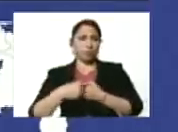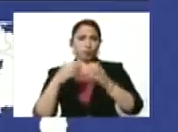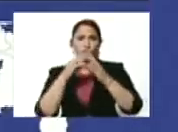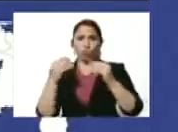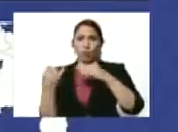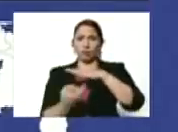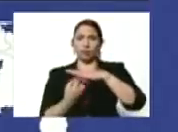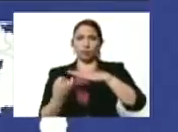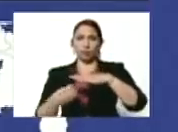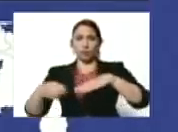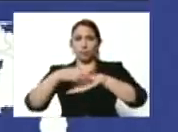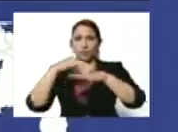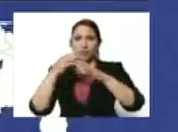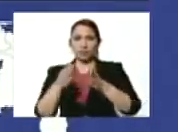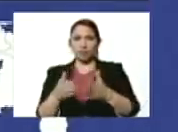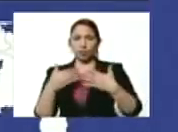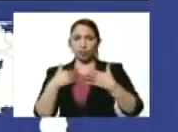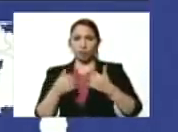Ministerio de Salud.